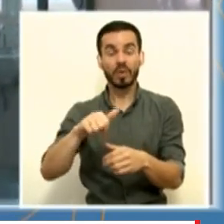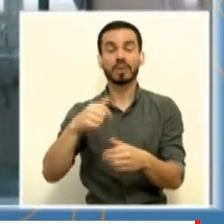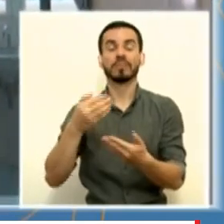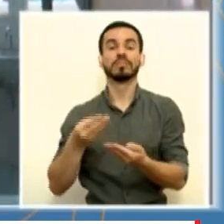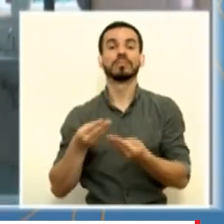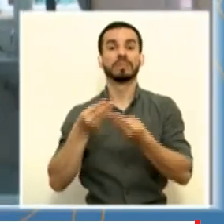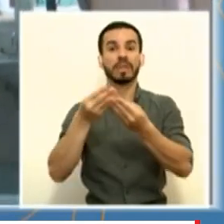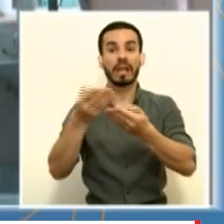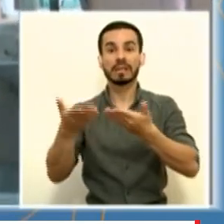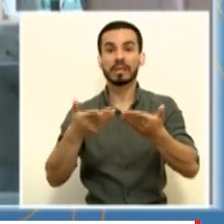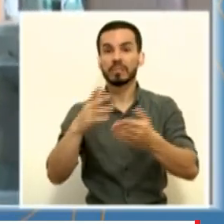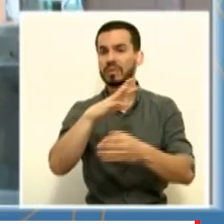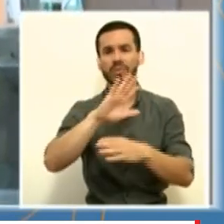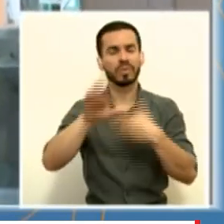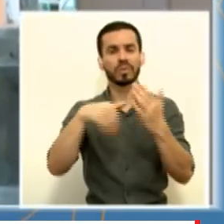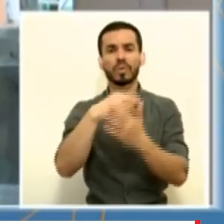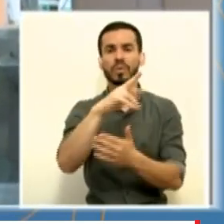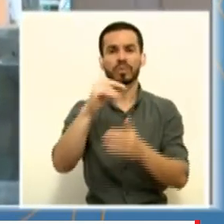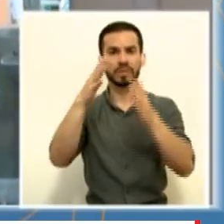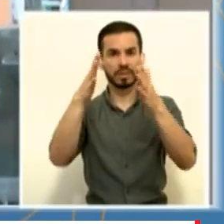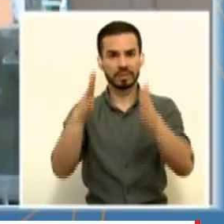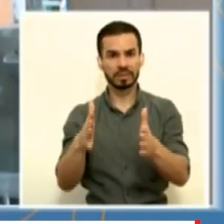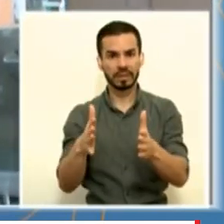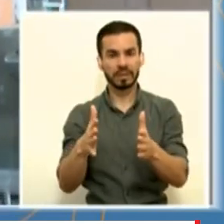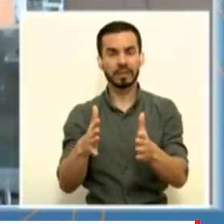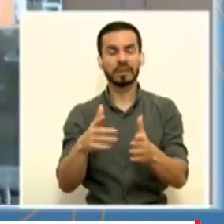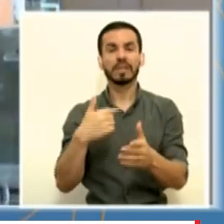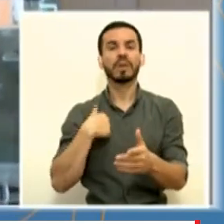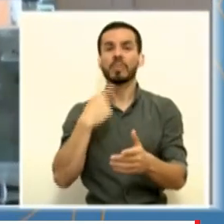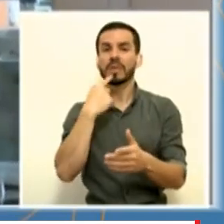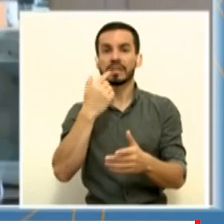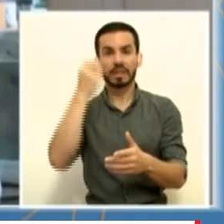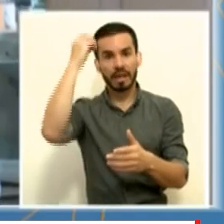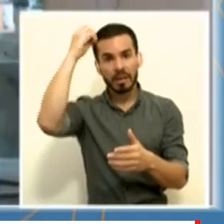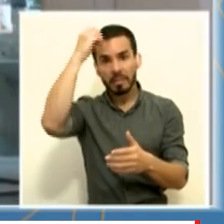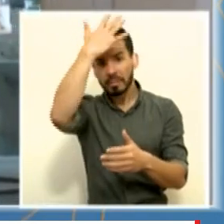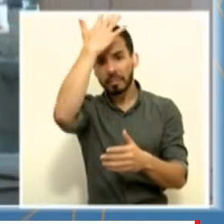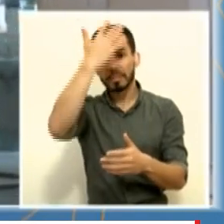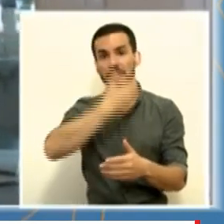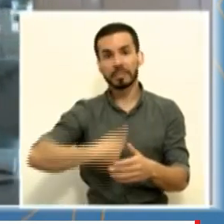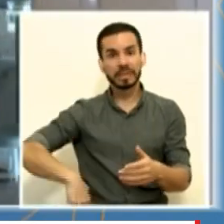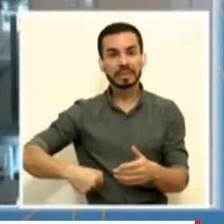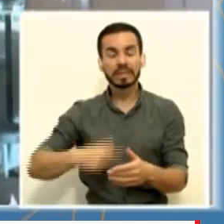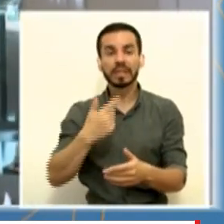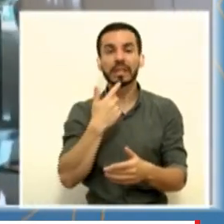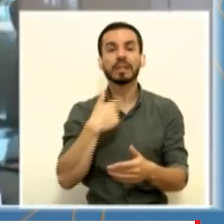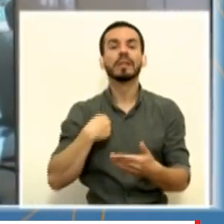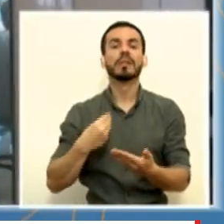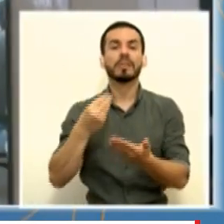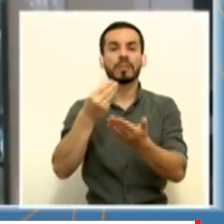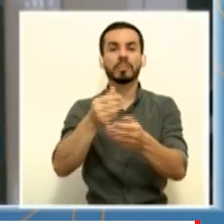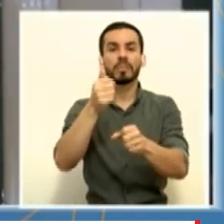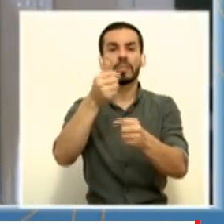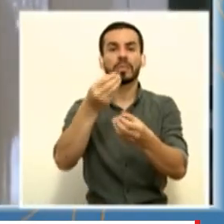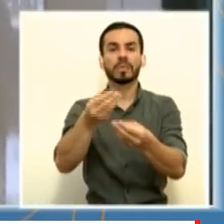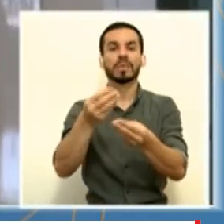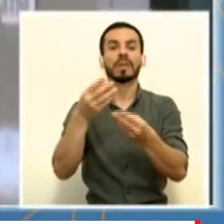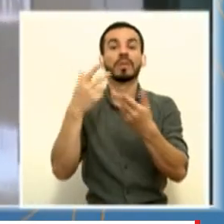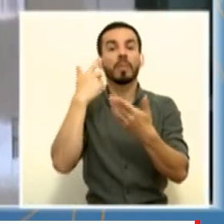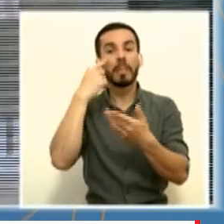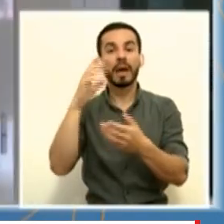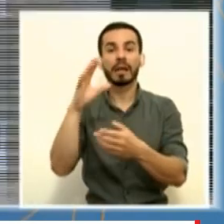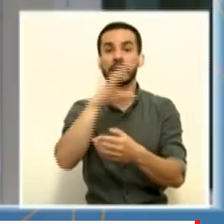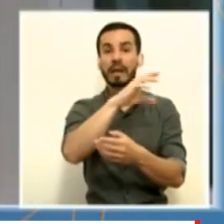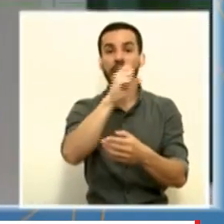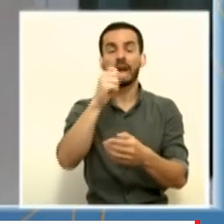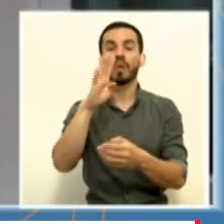servicio de las y los costarricenses y, como bien decía el señor presidente, estamos poniendo a disposición de la Caja del Seguro Social